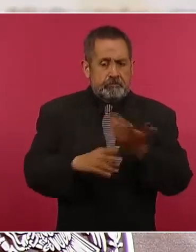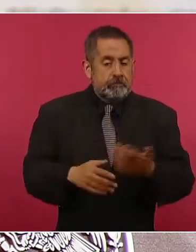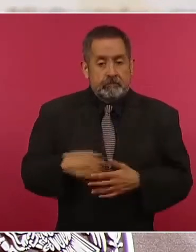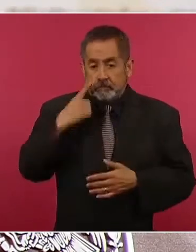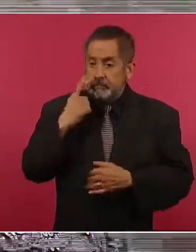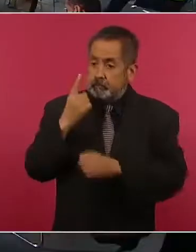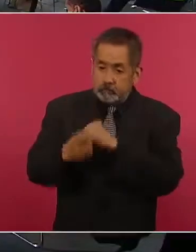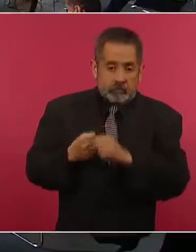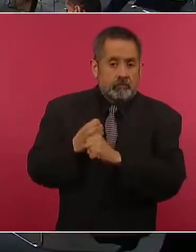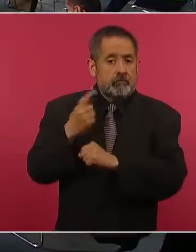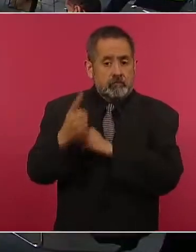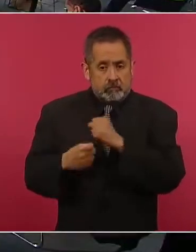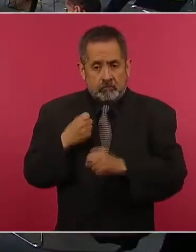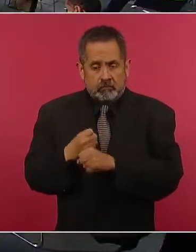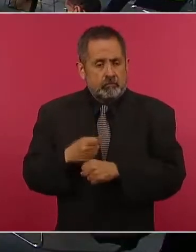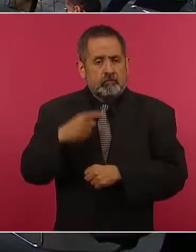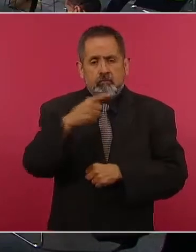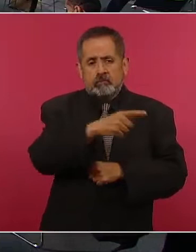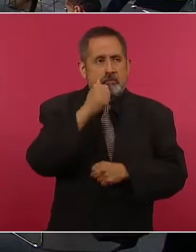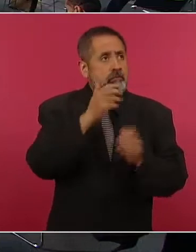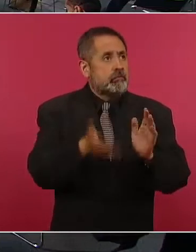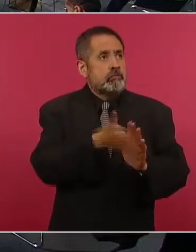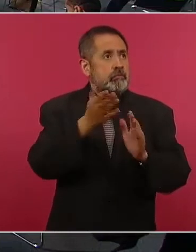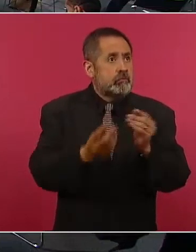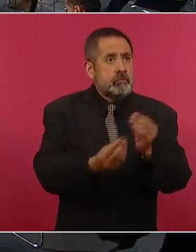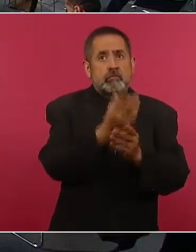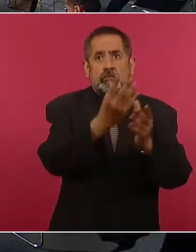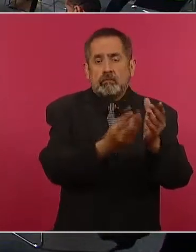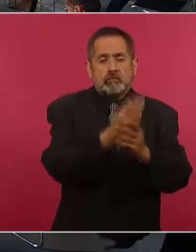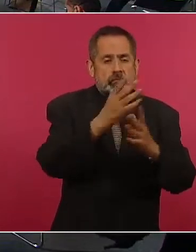año hacen un nuevo centro,